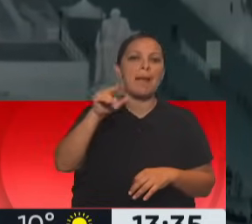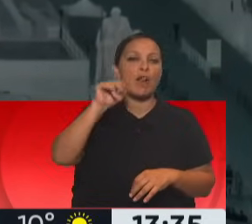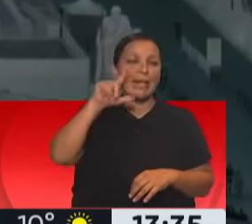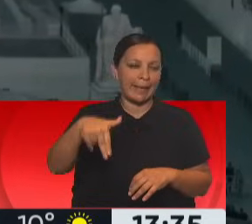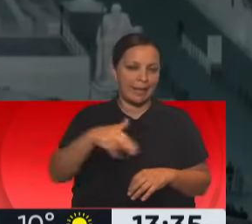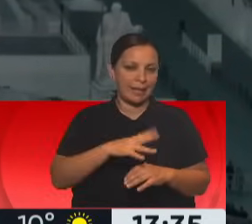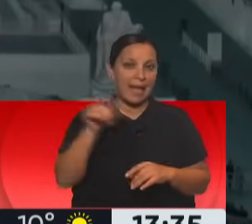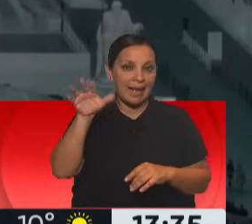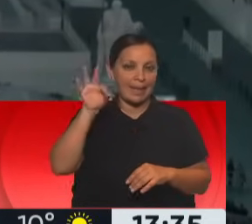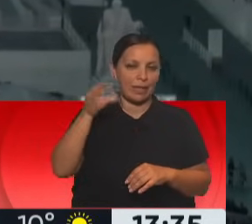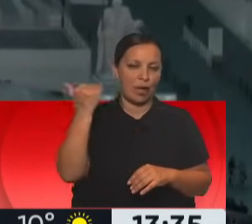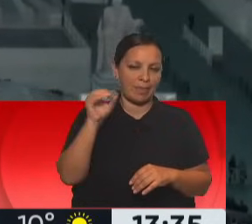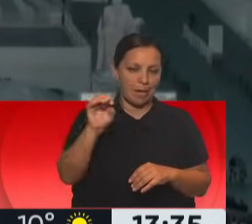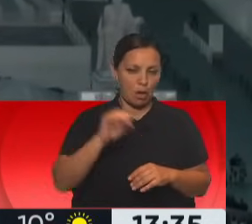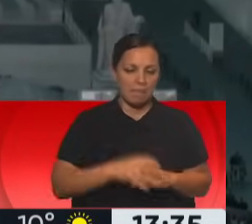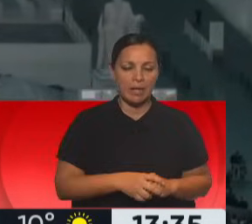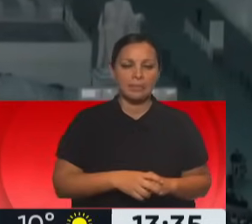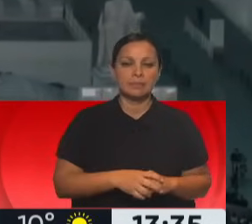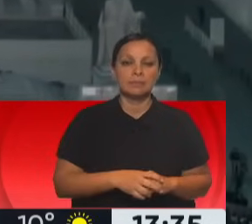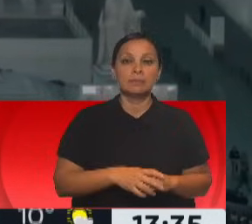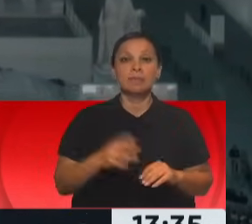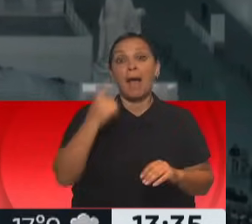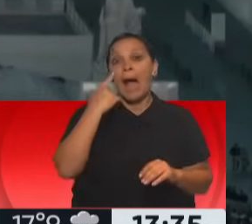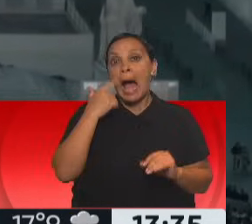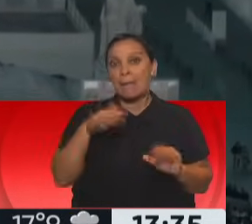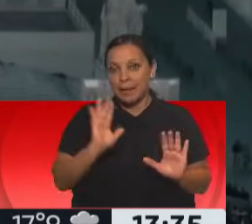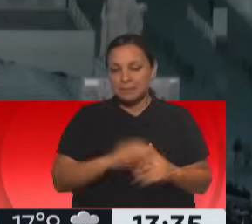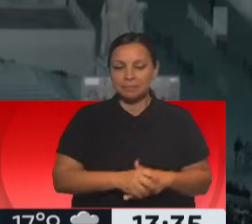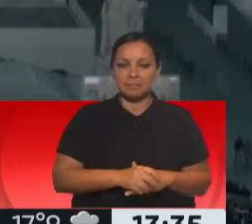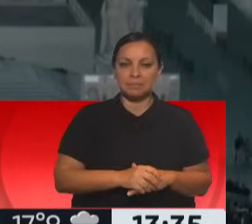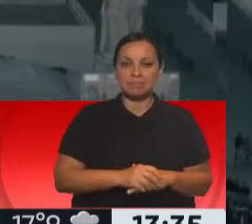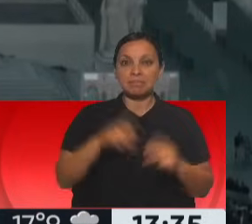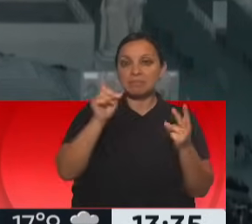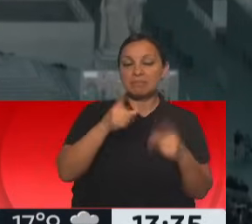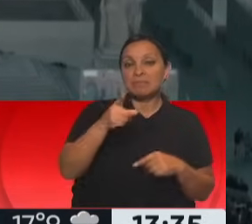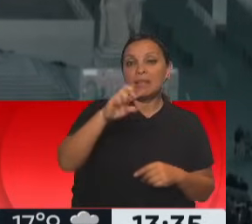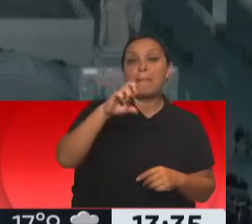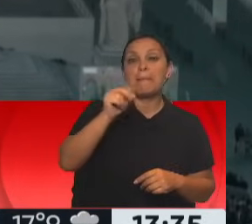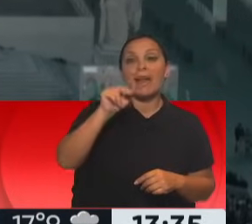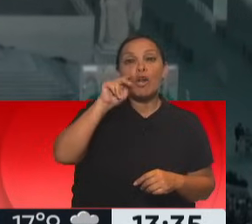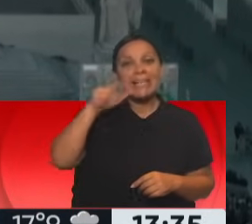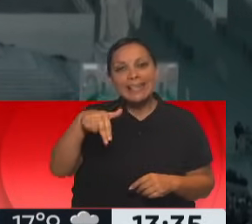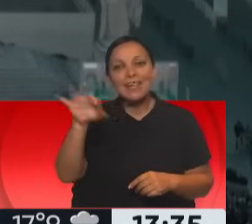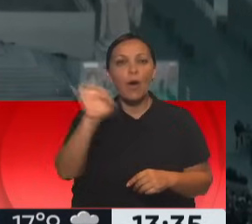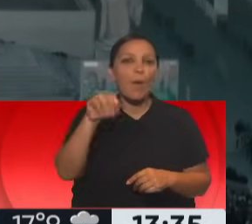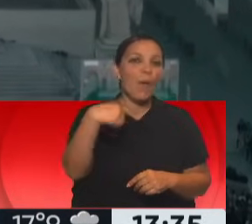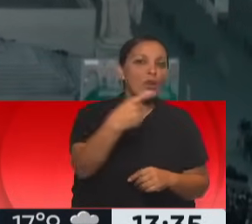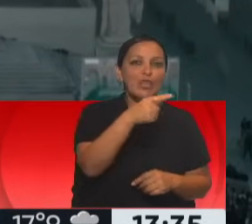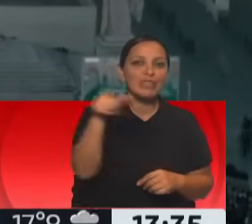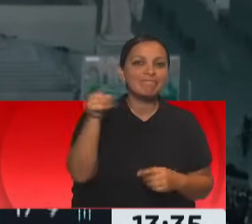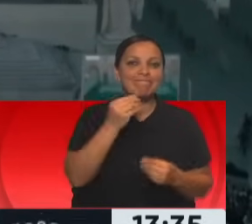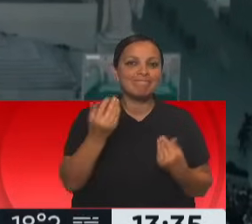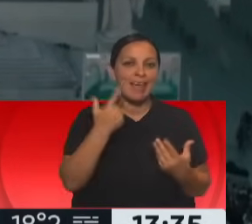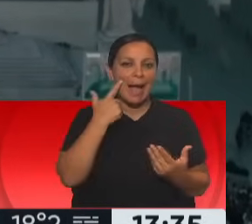hablando de un número cantado, si es Parolin o si es algunos de los otros nombres que están dando vueltas.